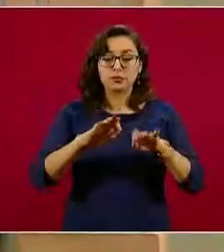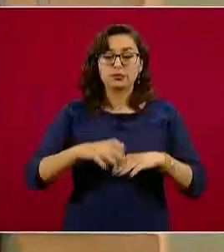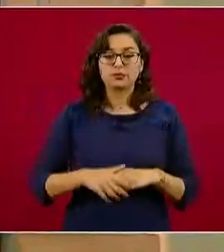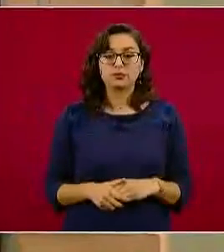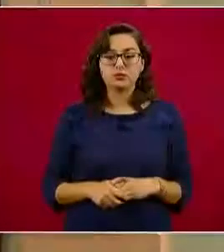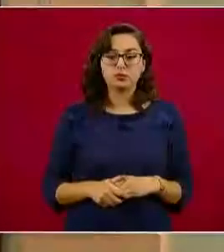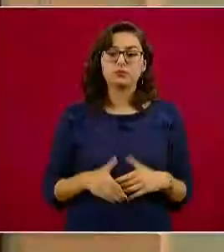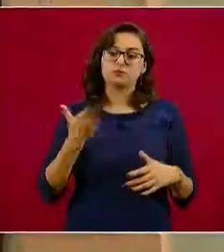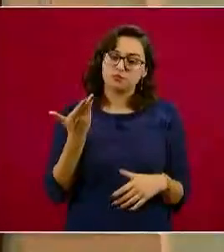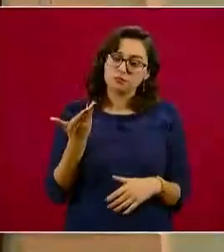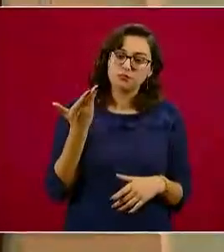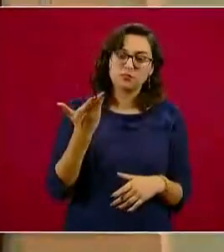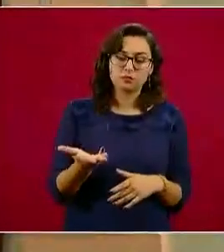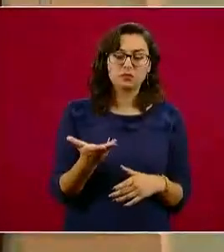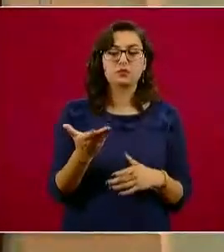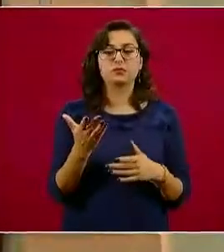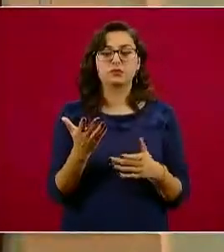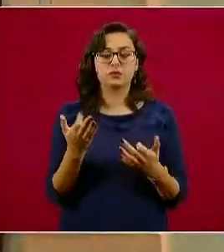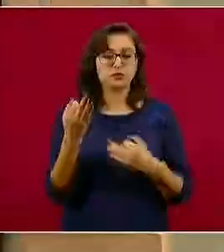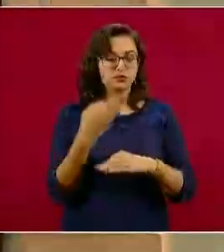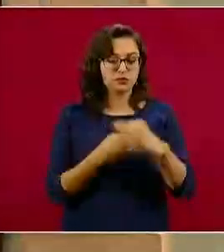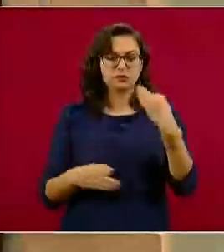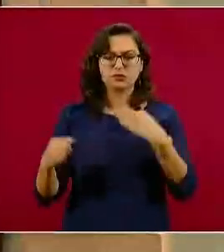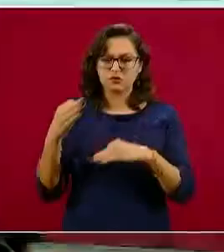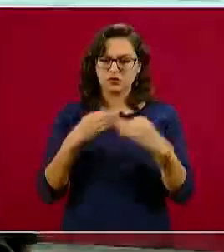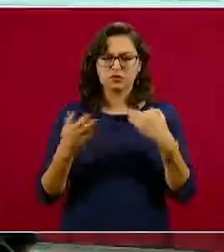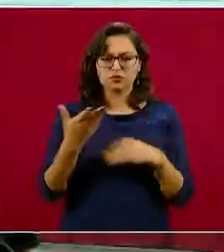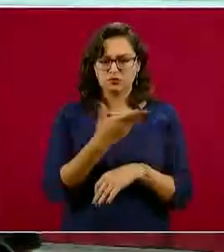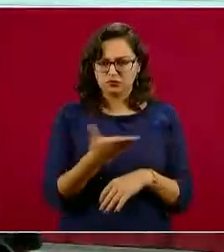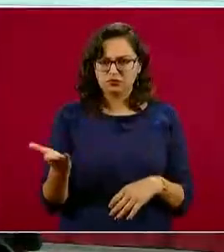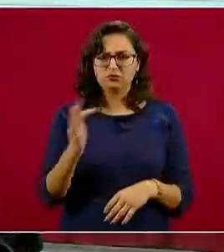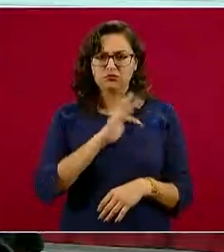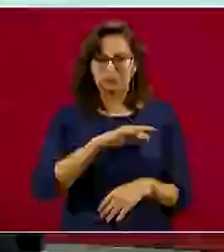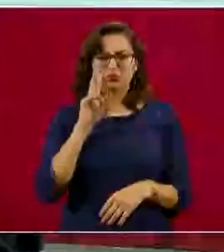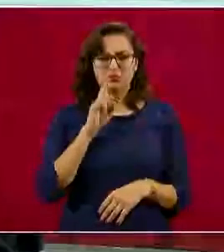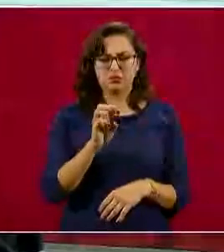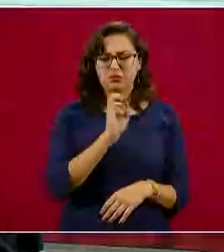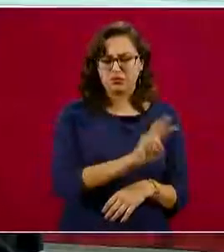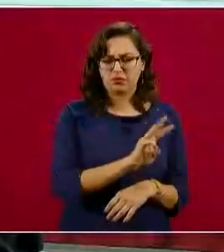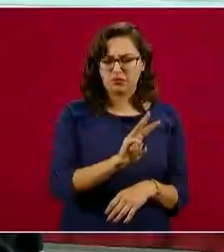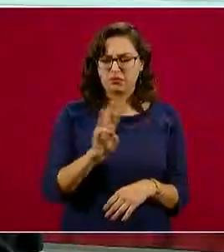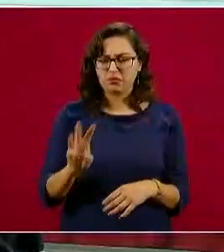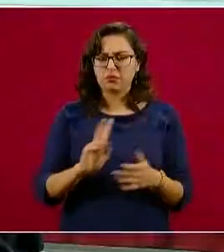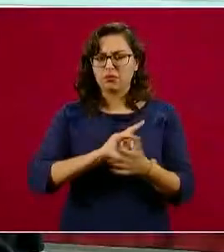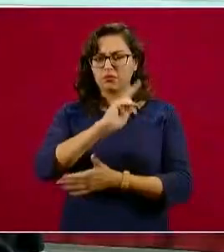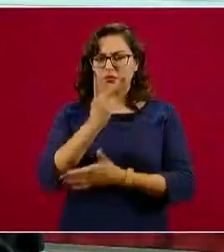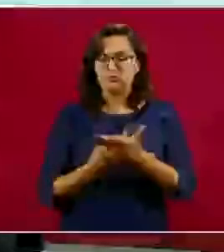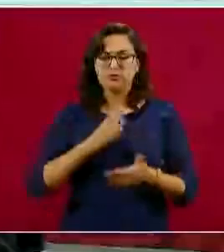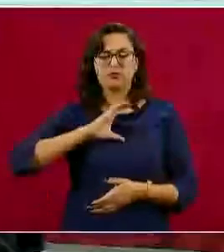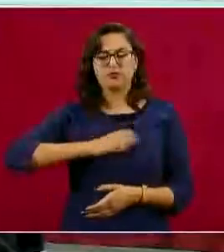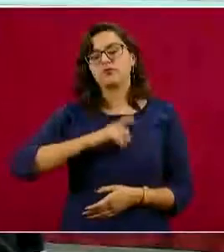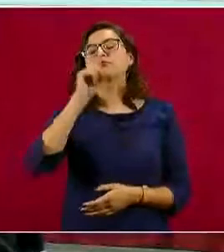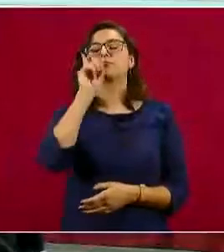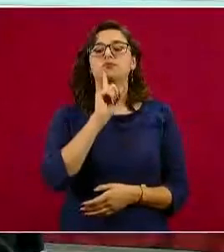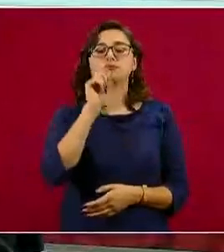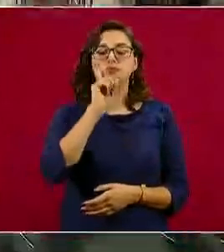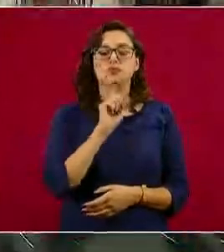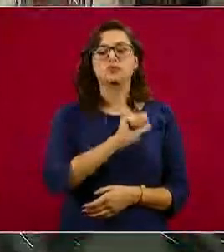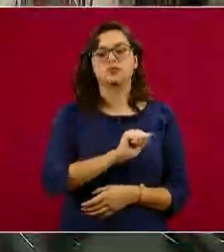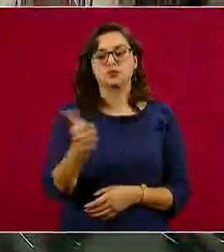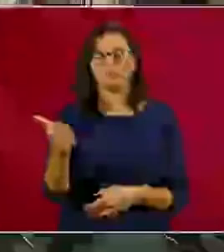les pedimos y los invitamos también que se acerquen a las diferentes páginas. Tenemos una página en el programa de cáncer de la mujer, también tenemos